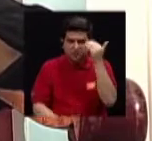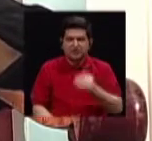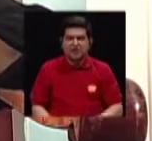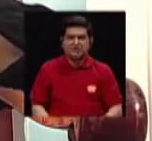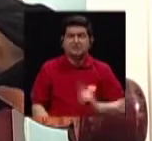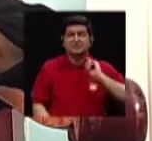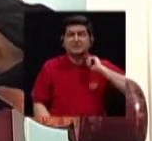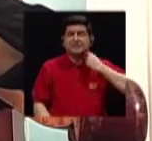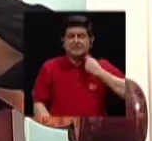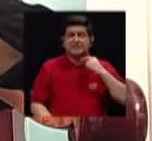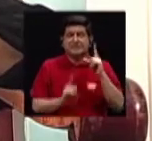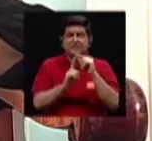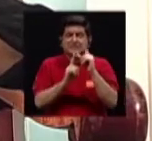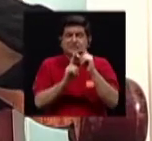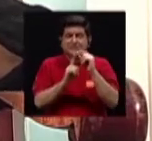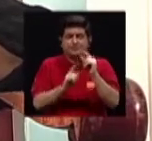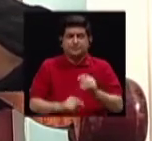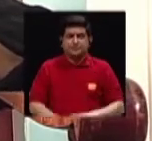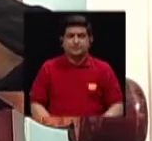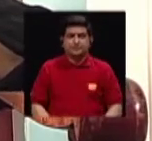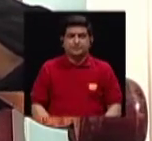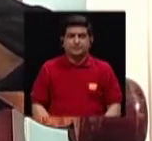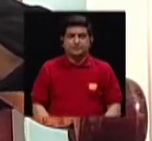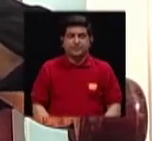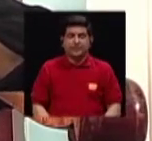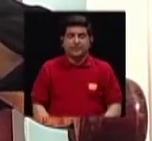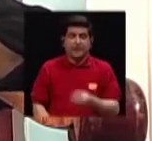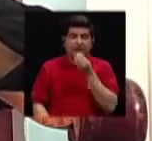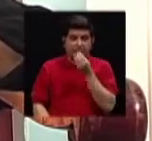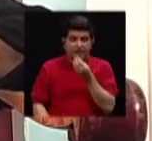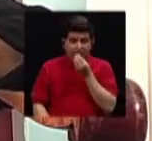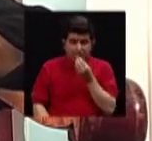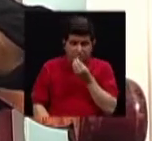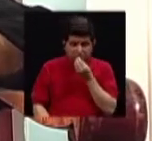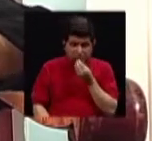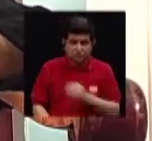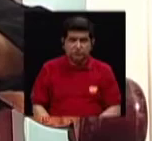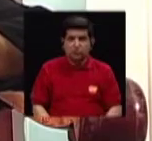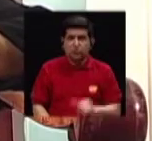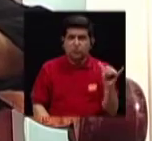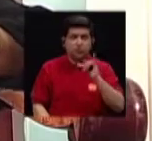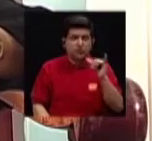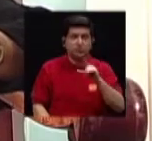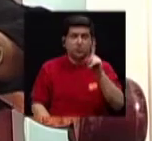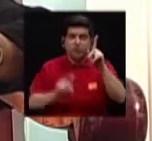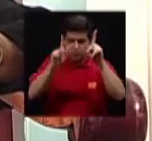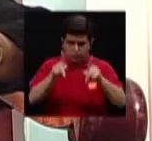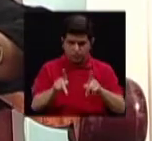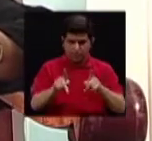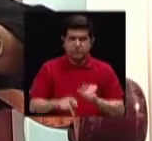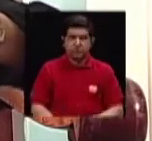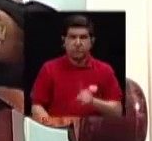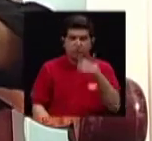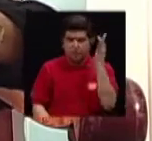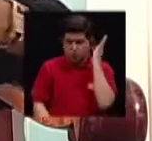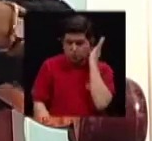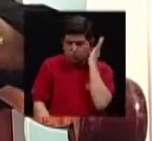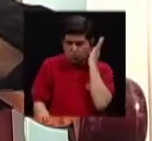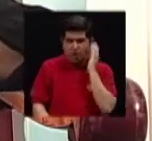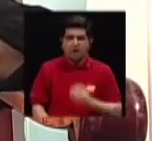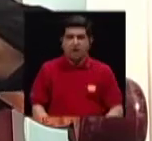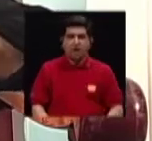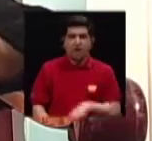están los alquileres. El alimento no es lo mismo para una persona, para una mujer, que